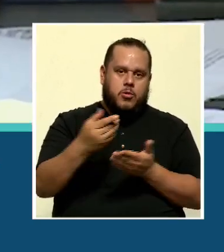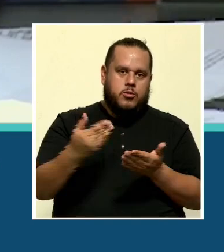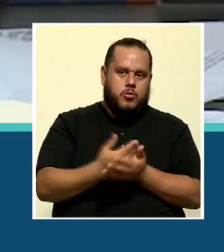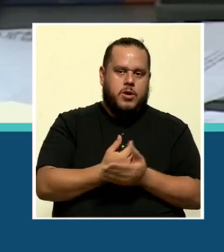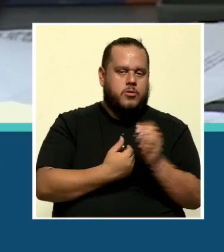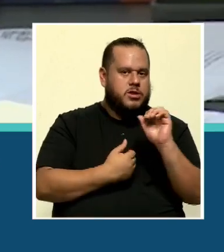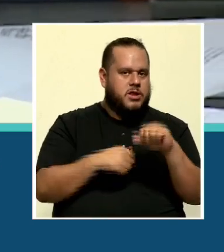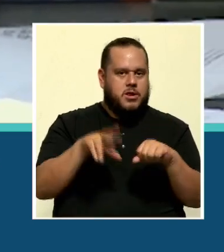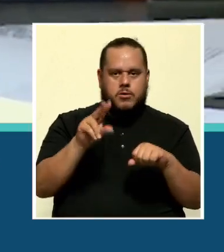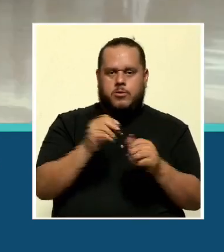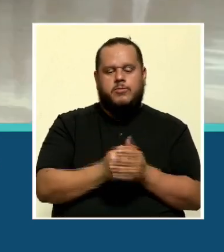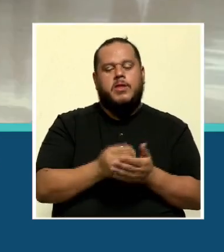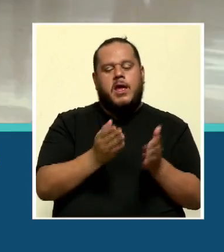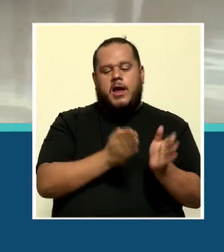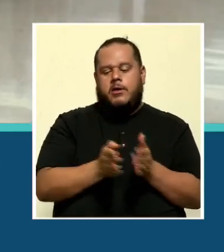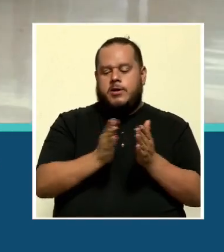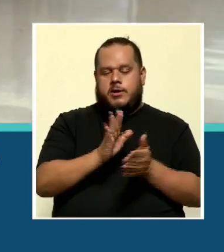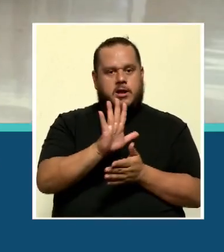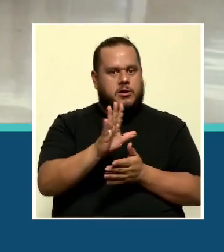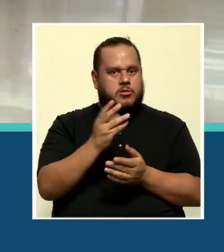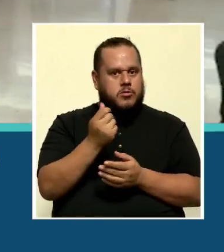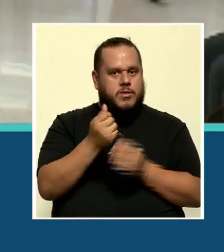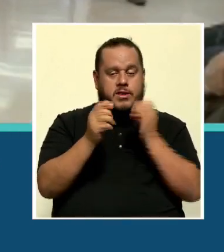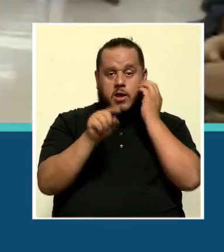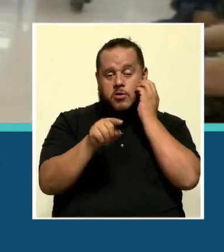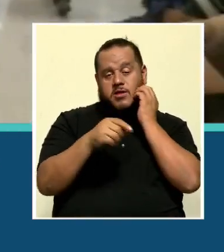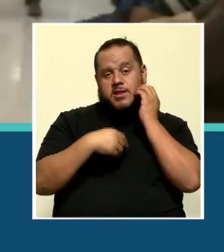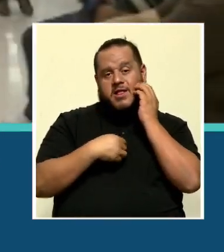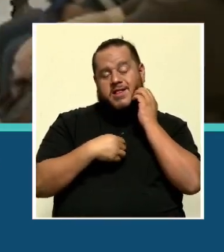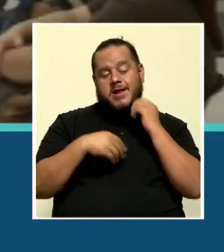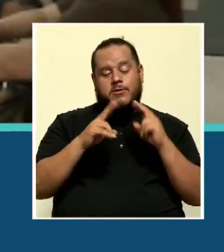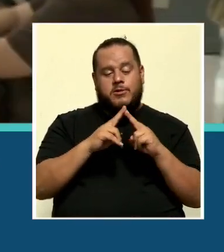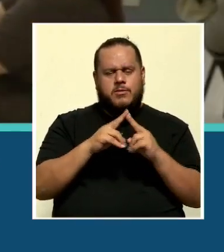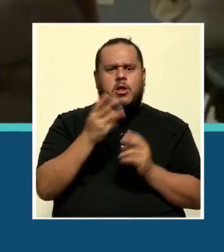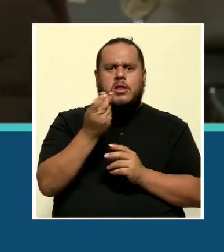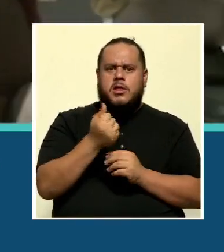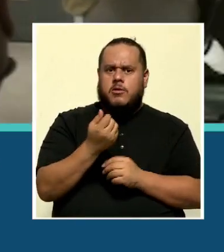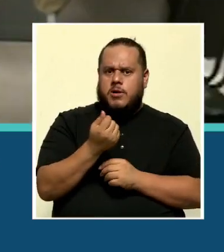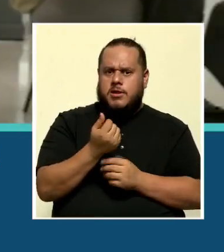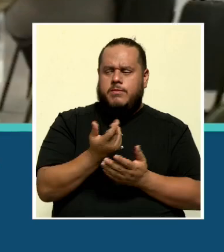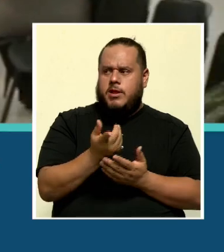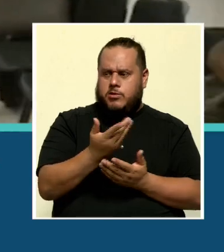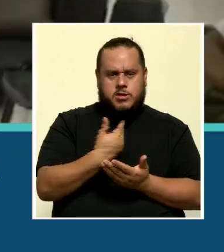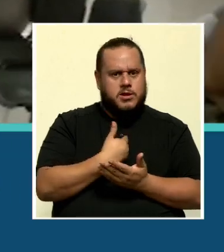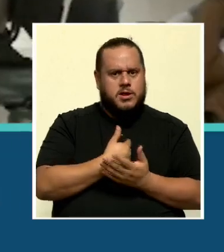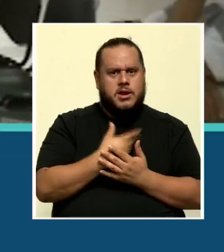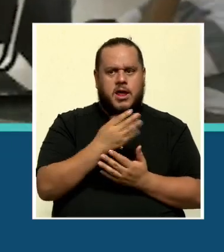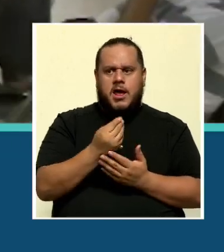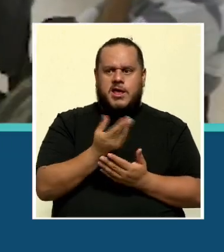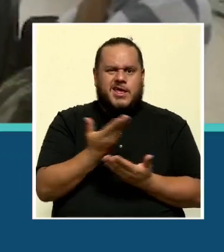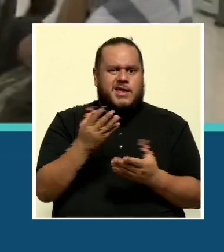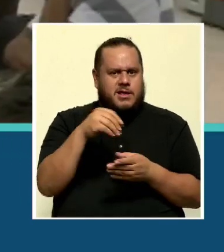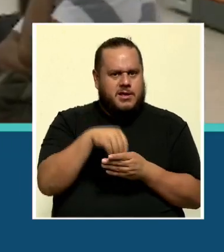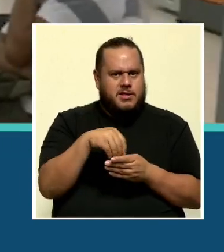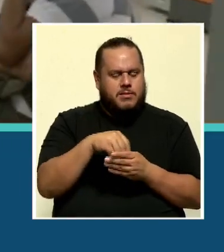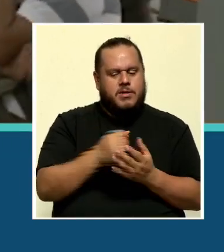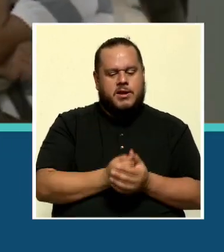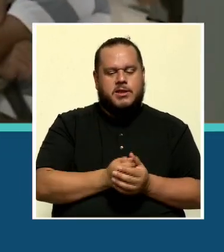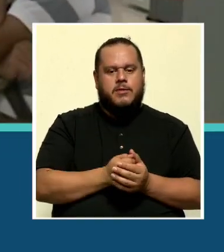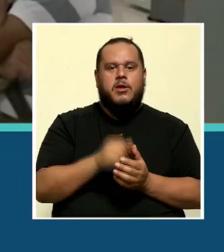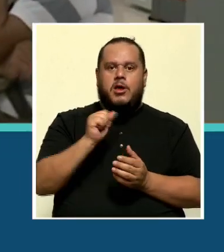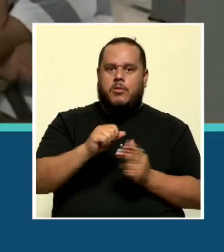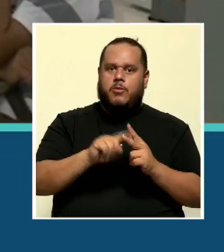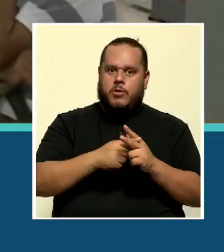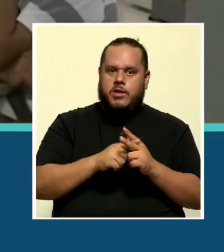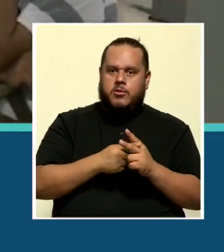o no. Al organizar su dinero, usted tendrá conocimiento de cuánto dinero dispone y en qué se invierte. Puede ajustar